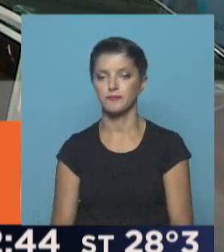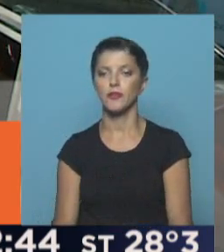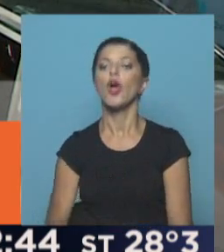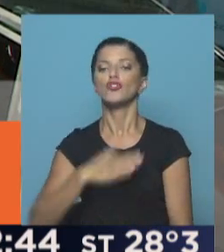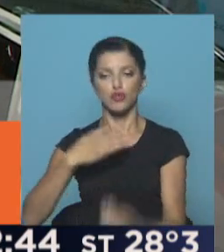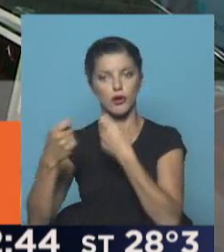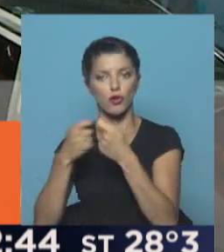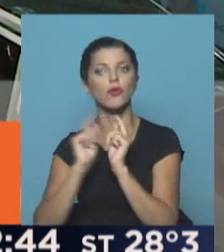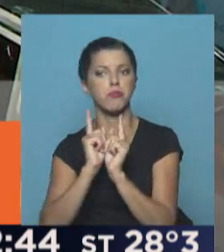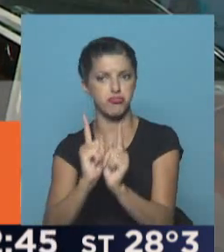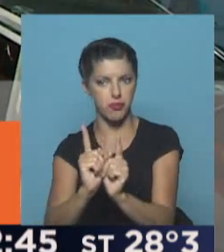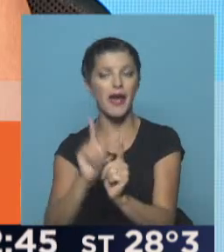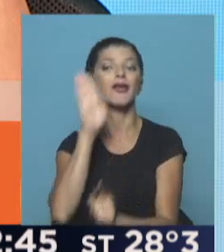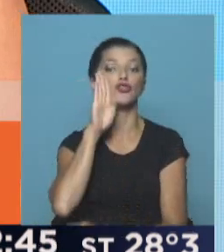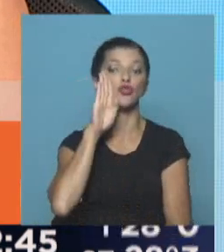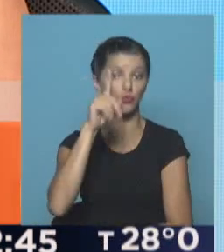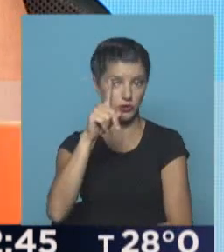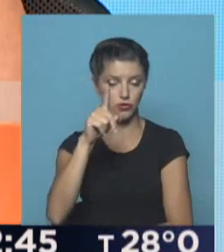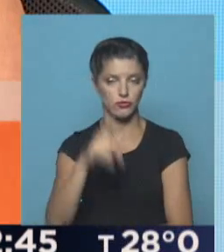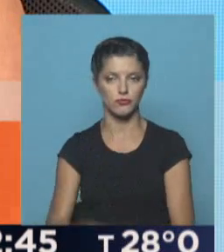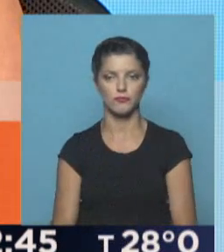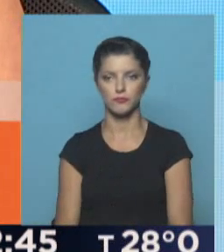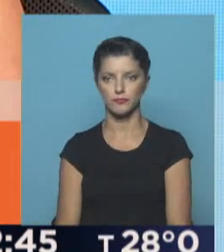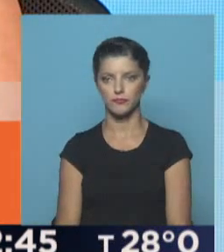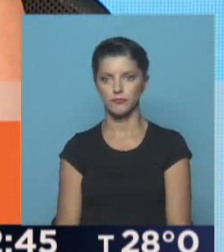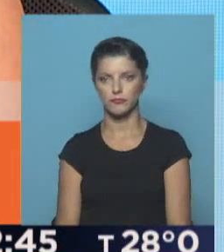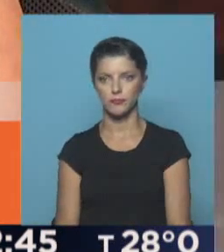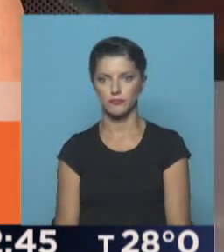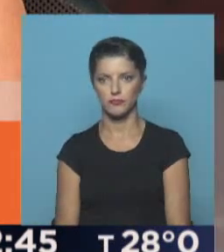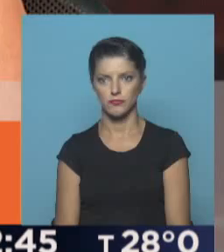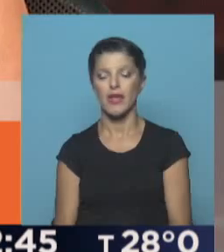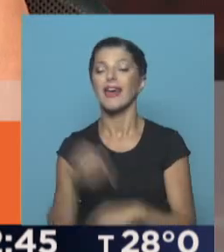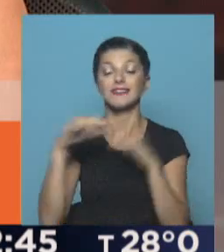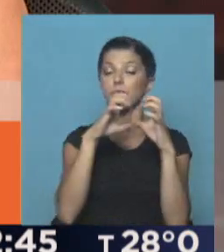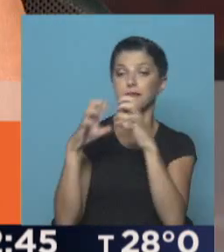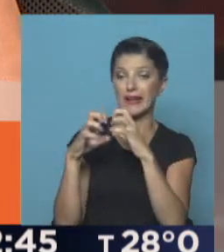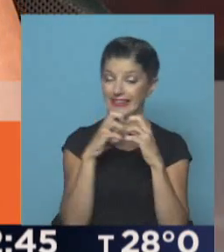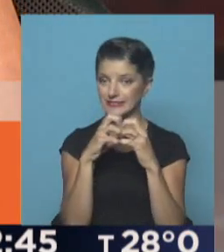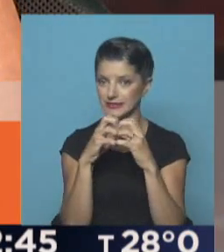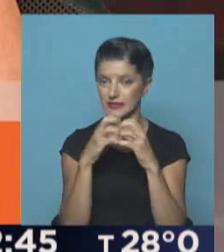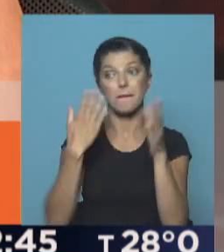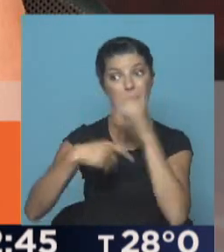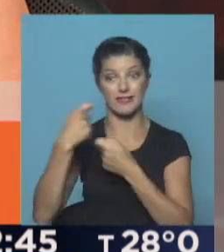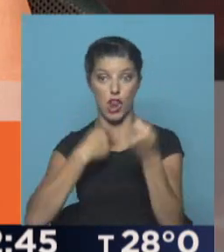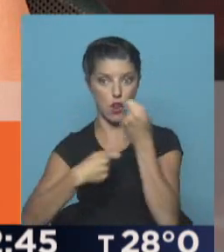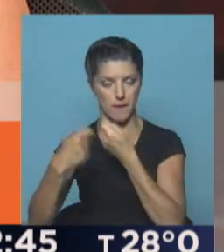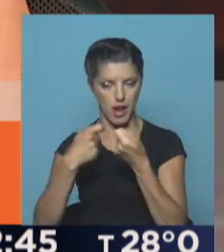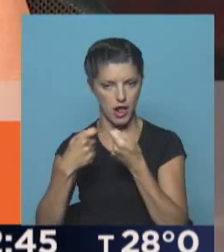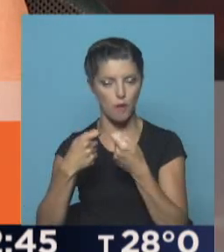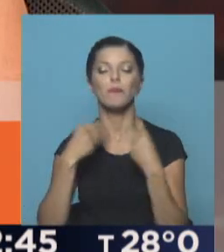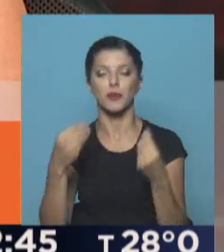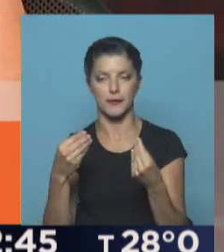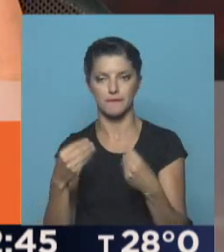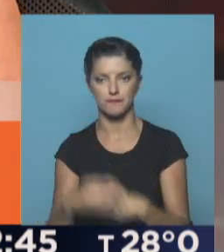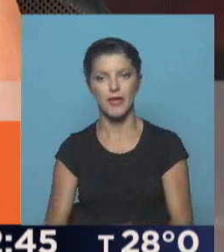sus negocios en Estados Unidos, trató de atemperar la crisis que había, sobre todo de los mercados, porque es